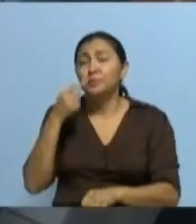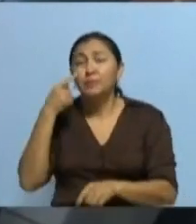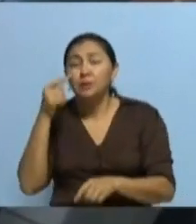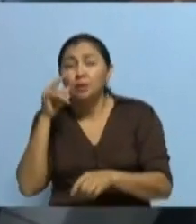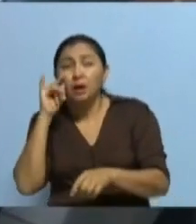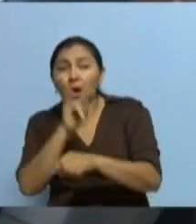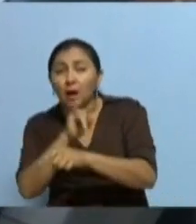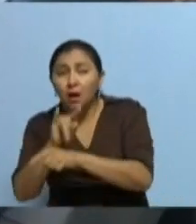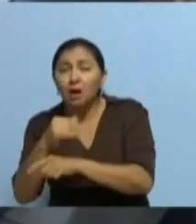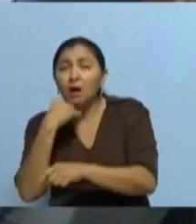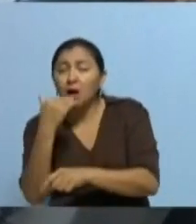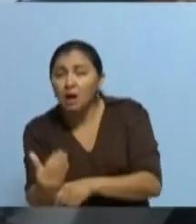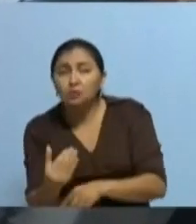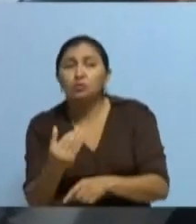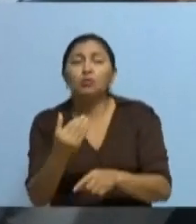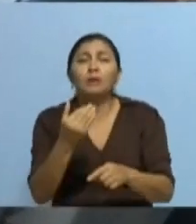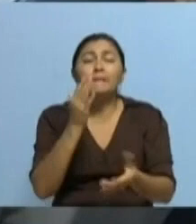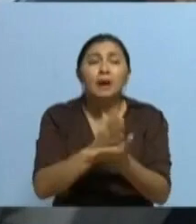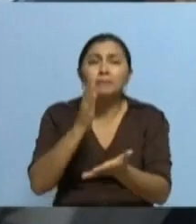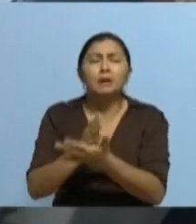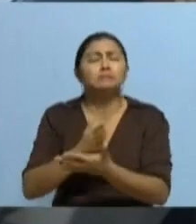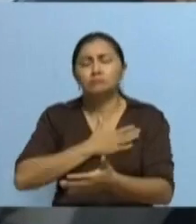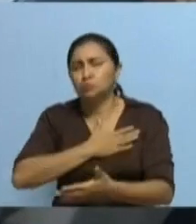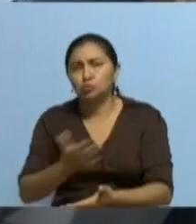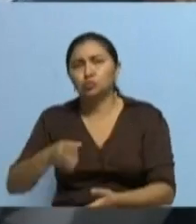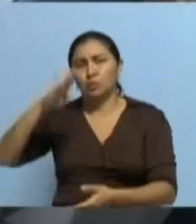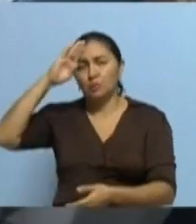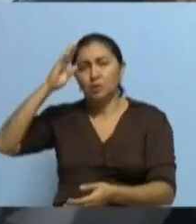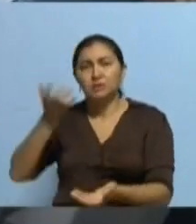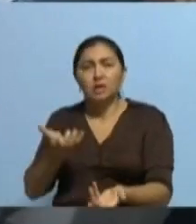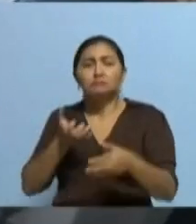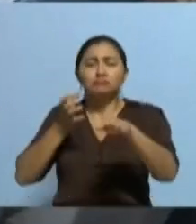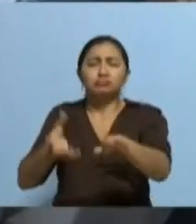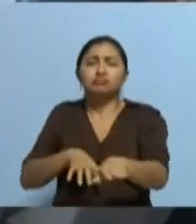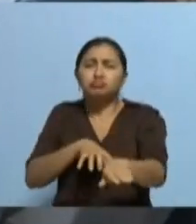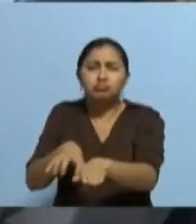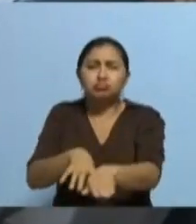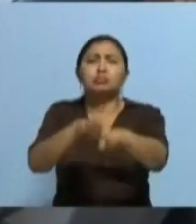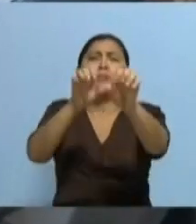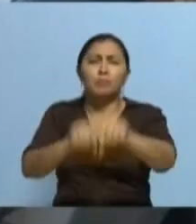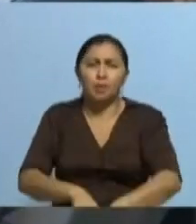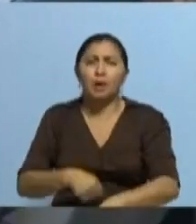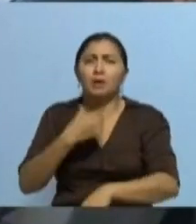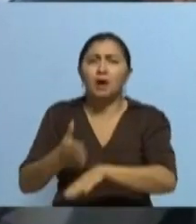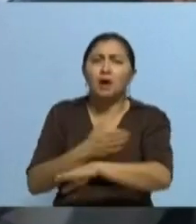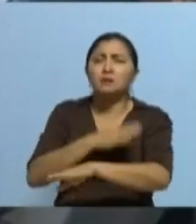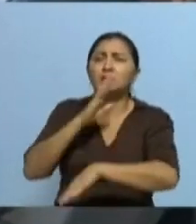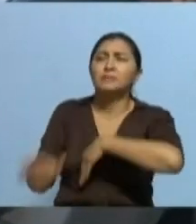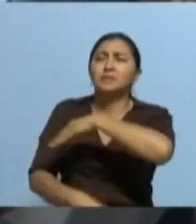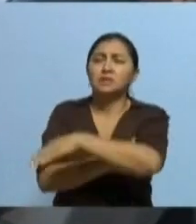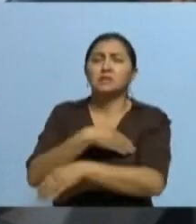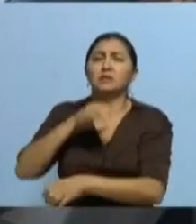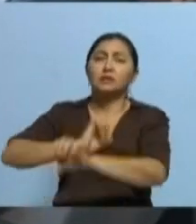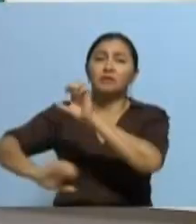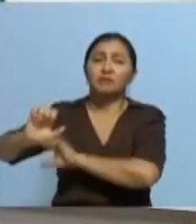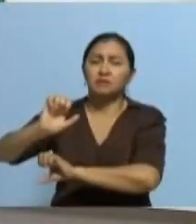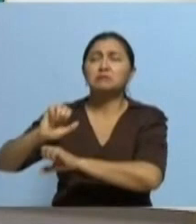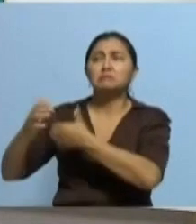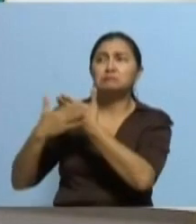se aplicarán las caravanas de acompañamiento por parte de la Fuerza Pública, como está ordenado por el señor Ministro de la Defensa